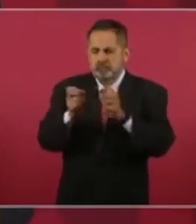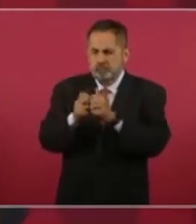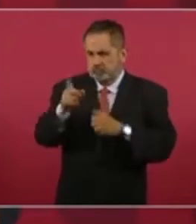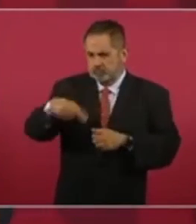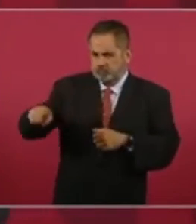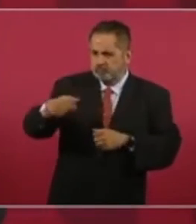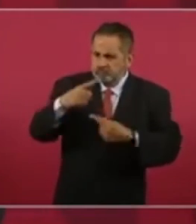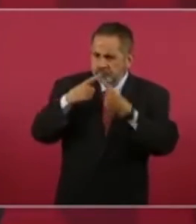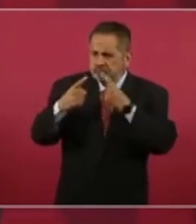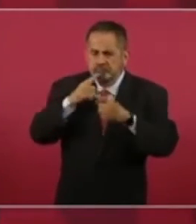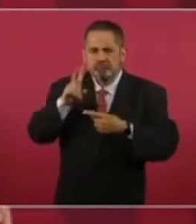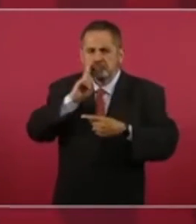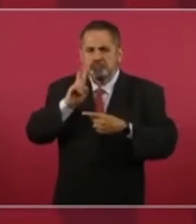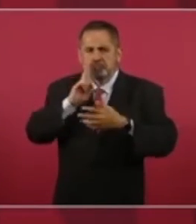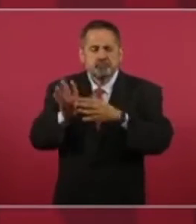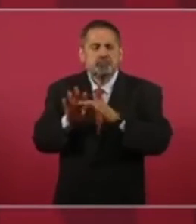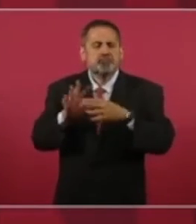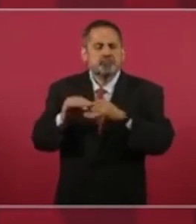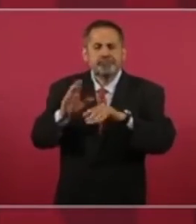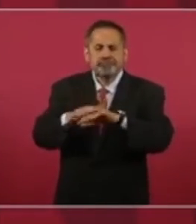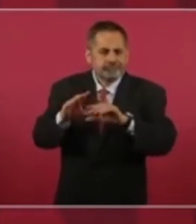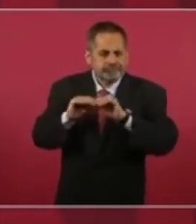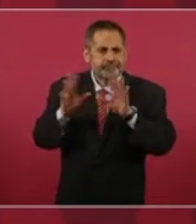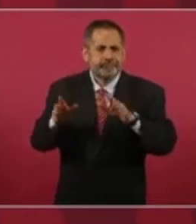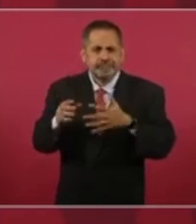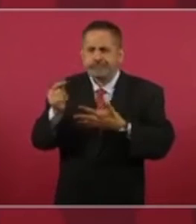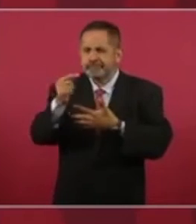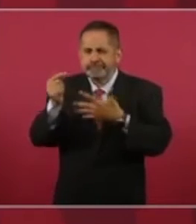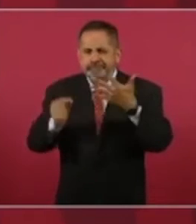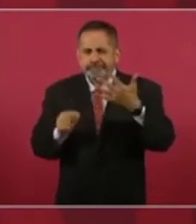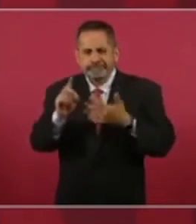para que tengan todos los